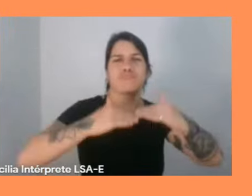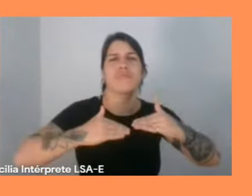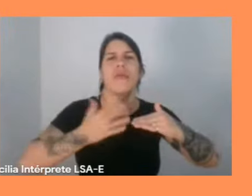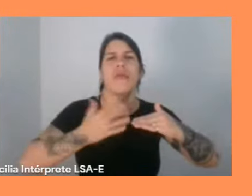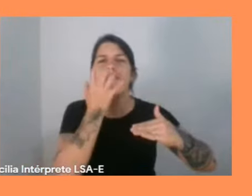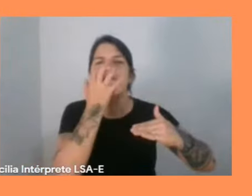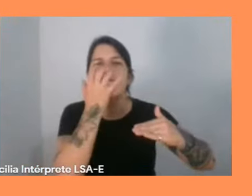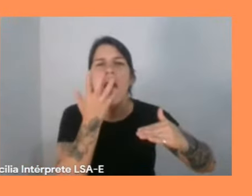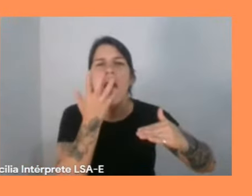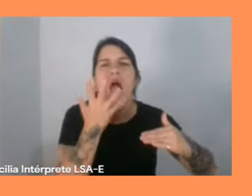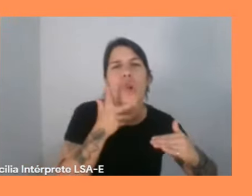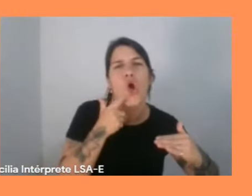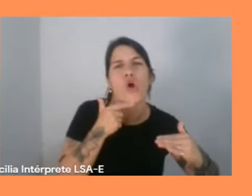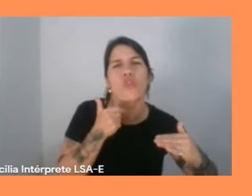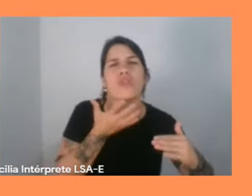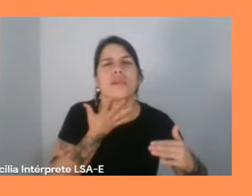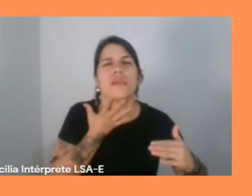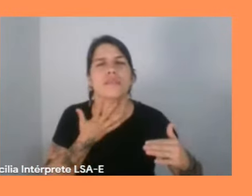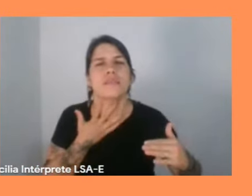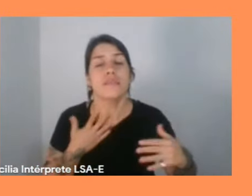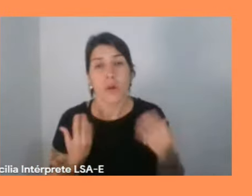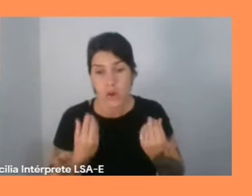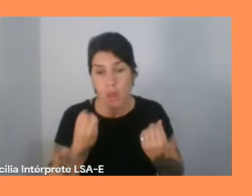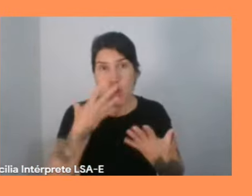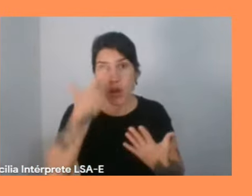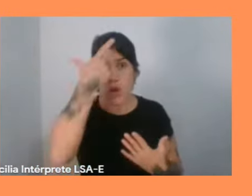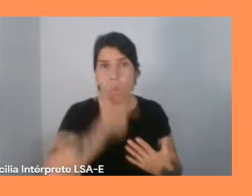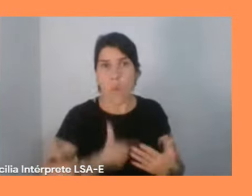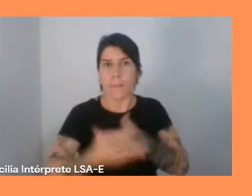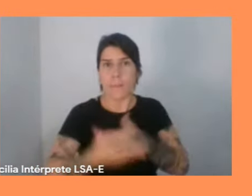sido despojados del placer bajo tabúes y